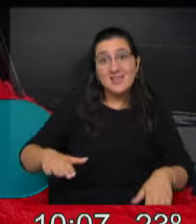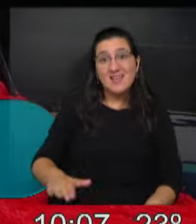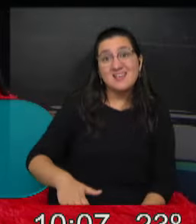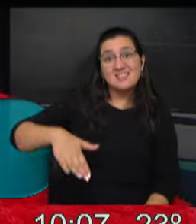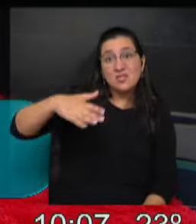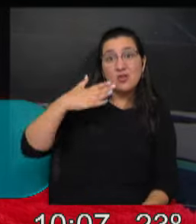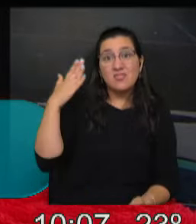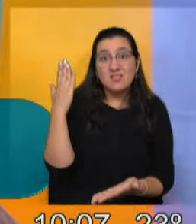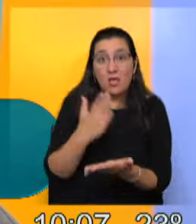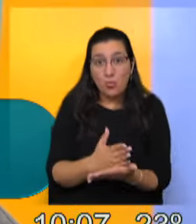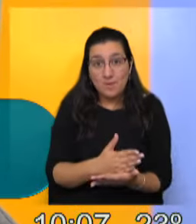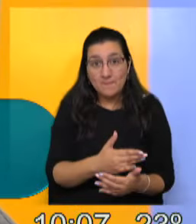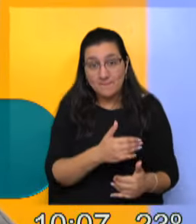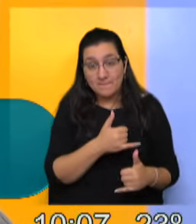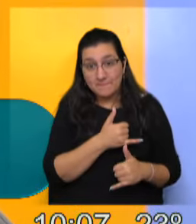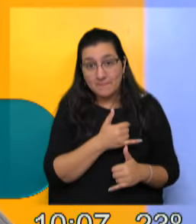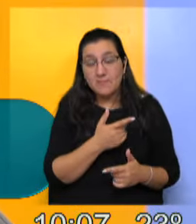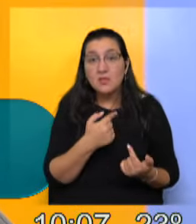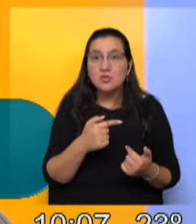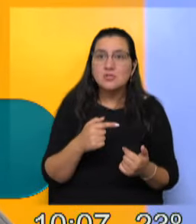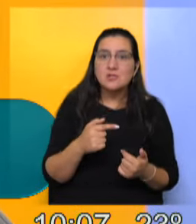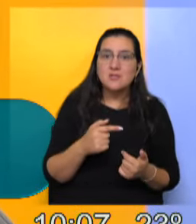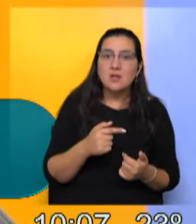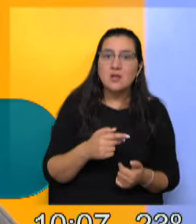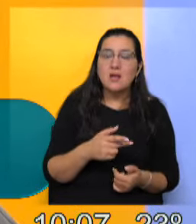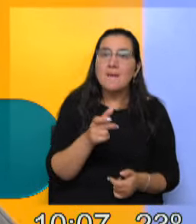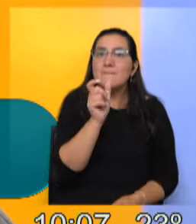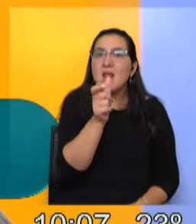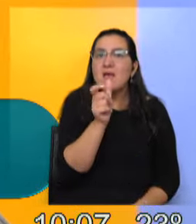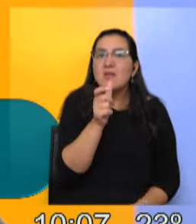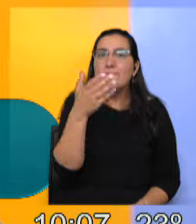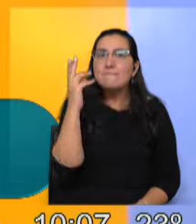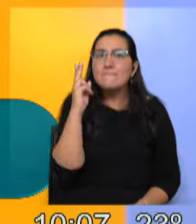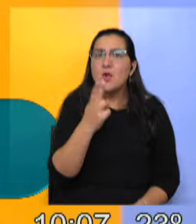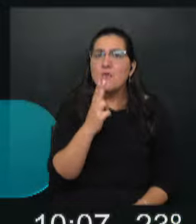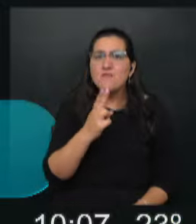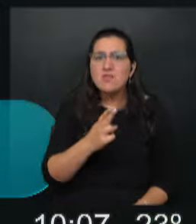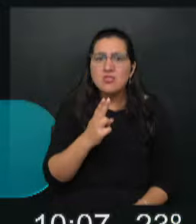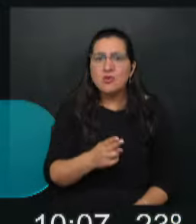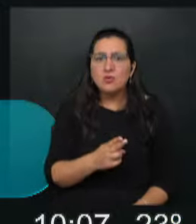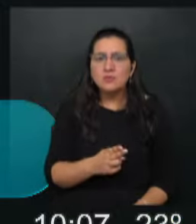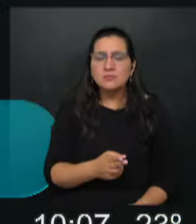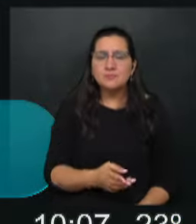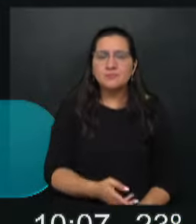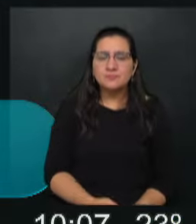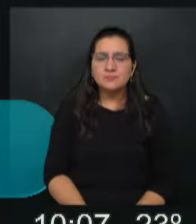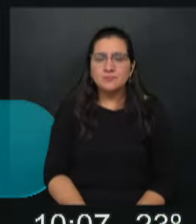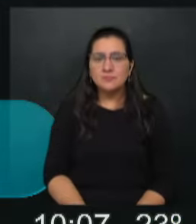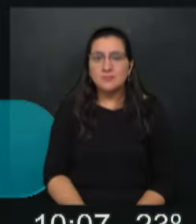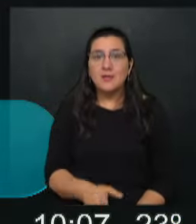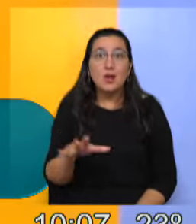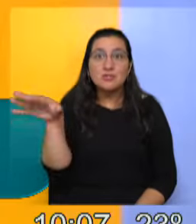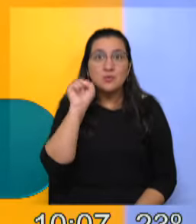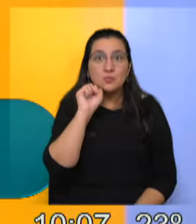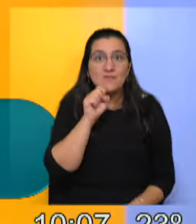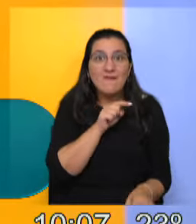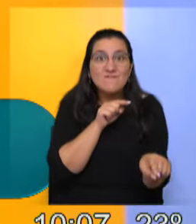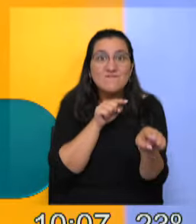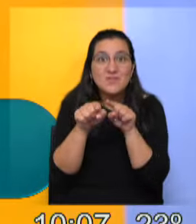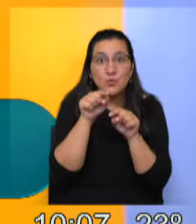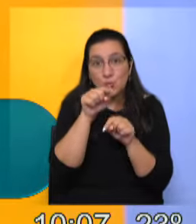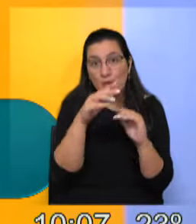Entonces, la palabra, lo prohibido, increíblemente, lo prohibido era lo que se escuchaba en vivo en